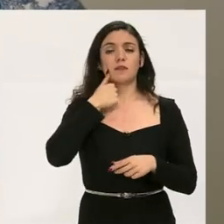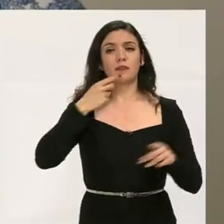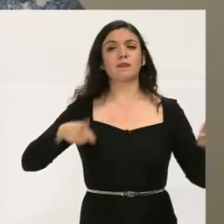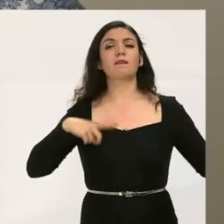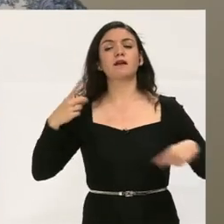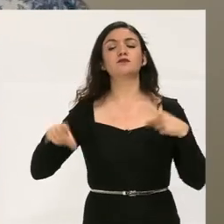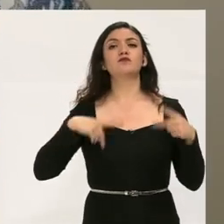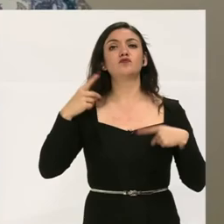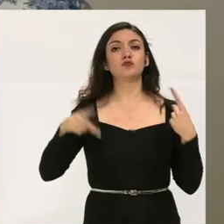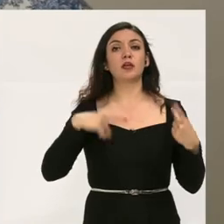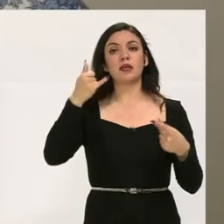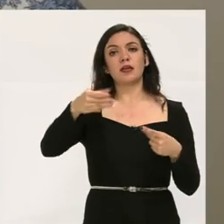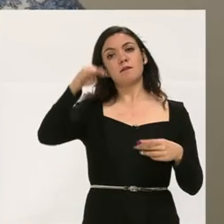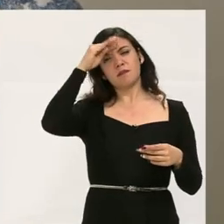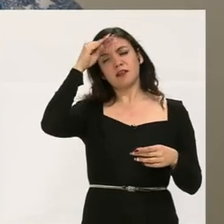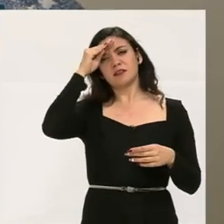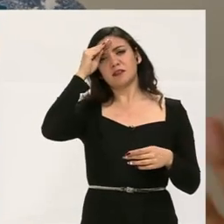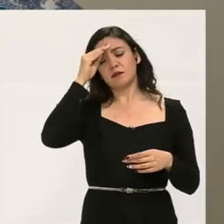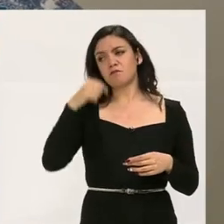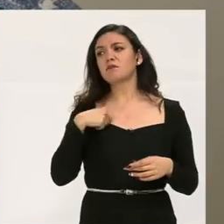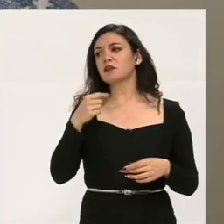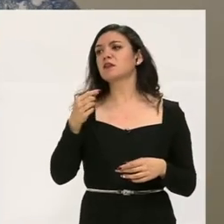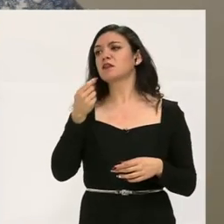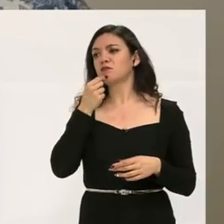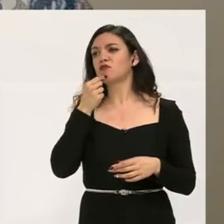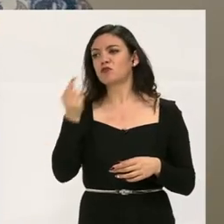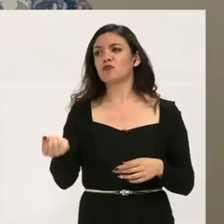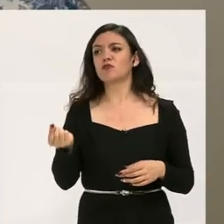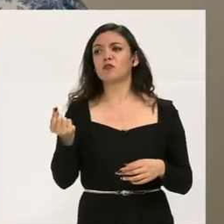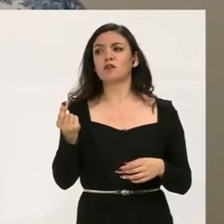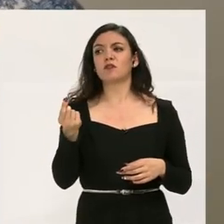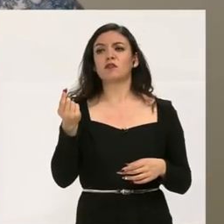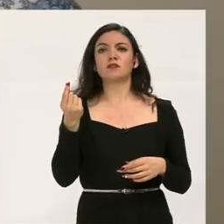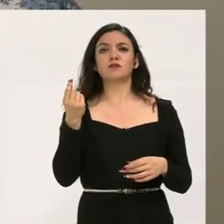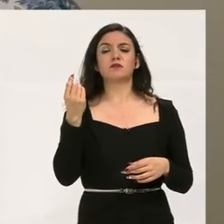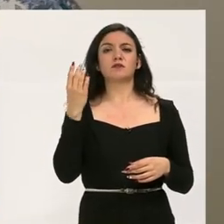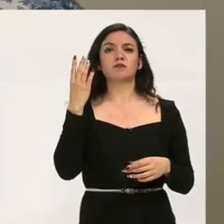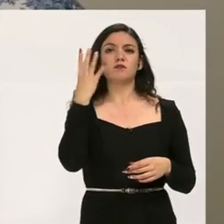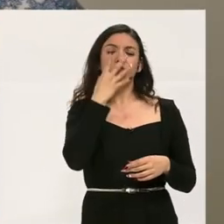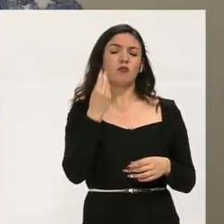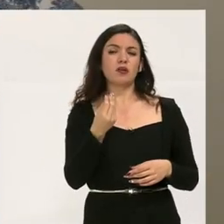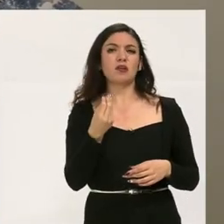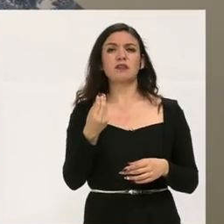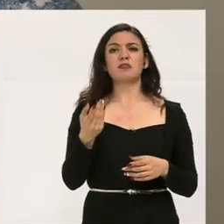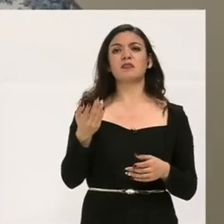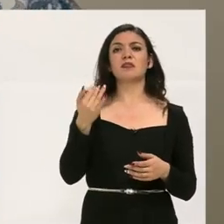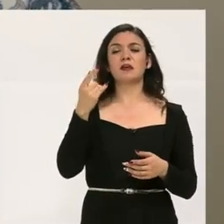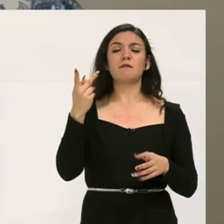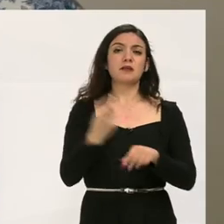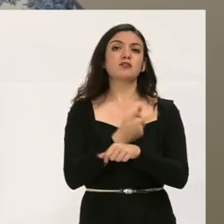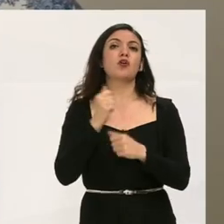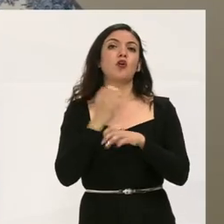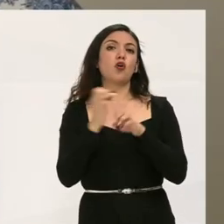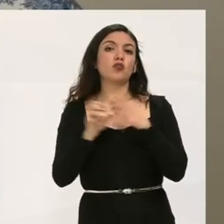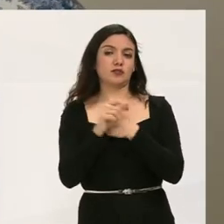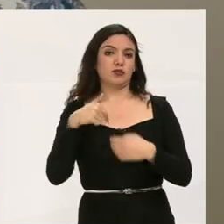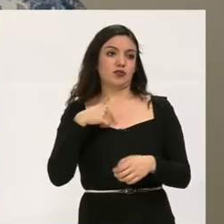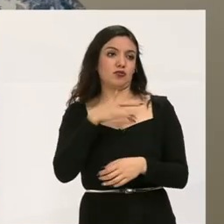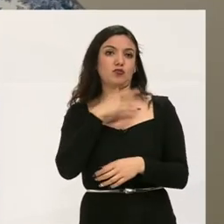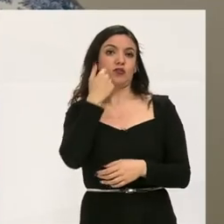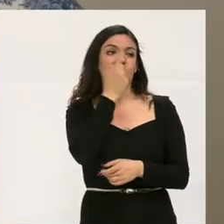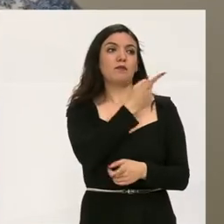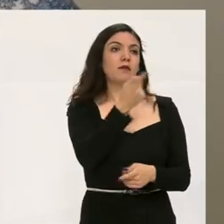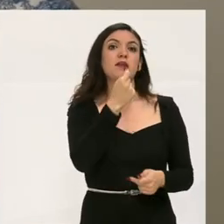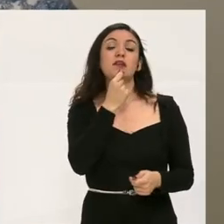día de mañana disfruten y piensen, ok, mi niñez fue bonita, o sea, pasaron ciertas cosas que